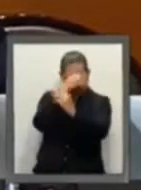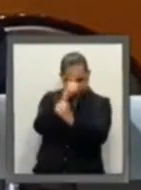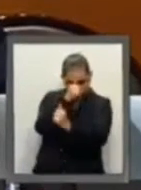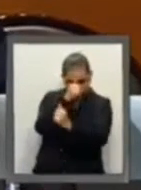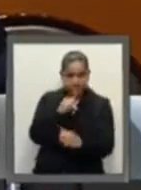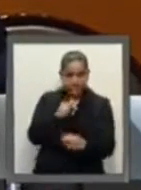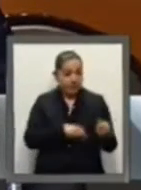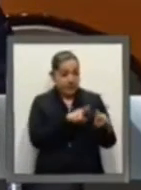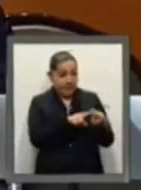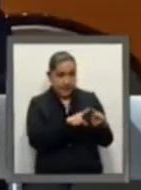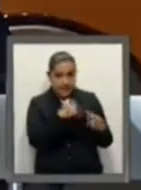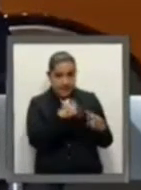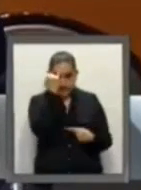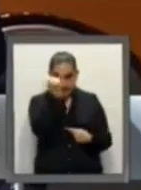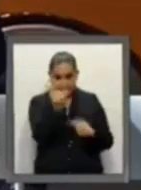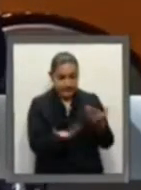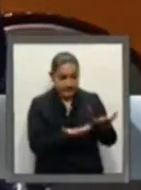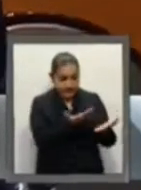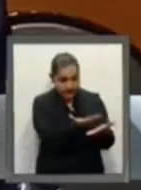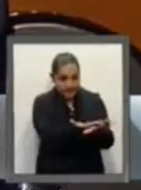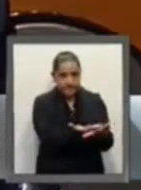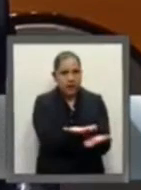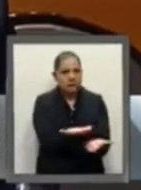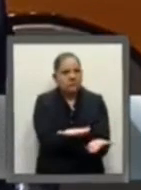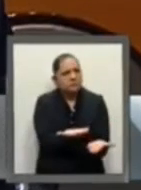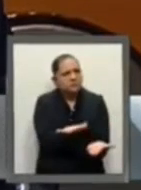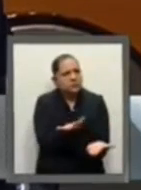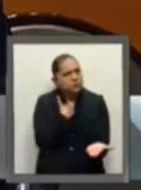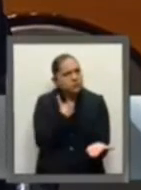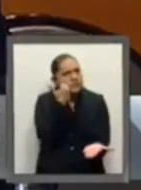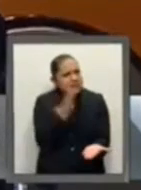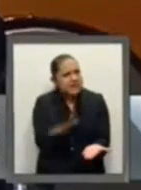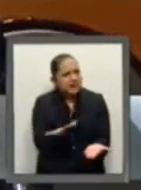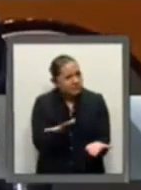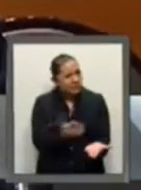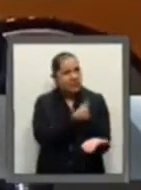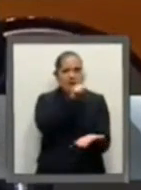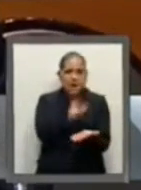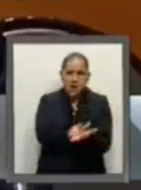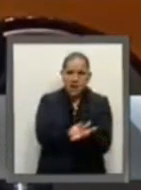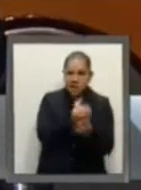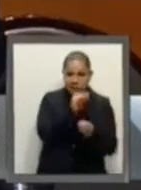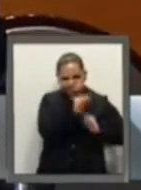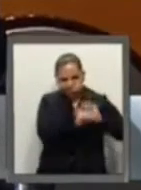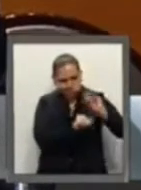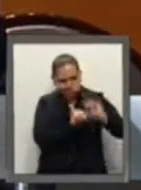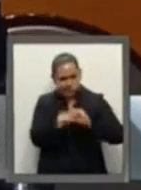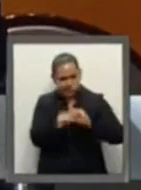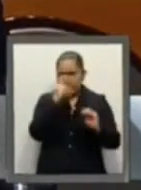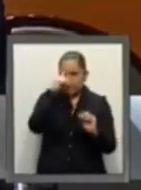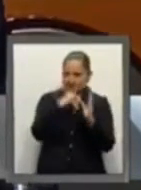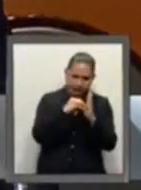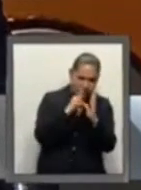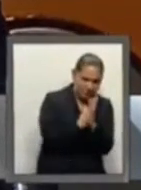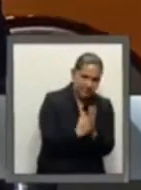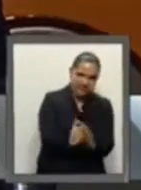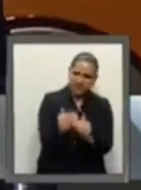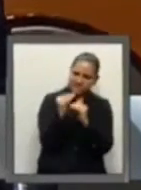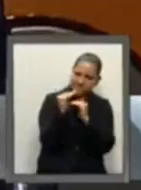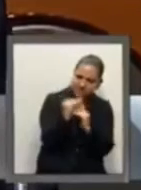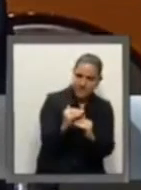para establecer una ley que fija las bases para el establecimiento de precios máximos de los combustibles